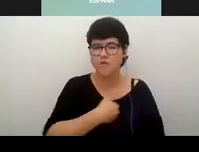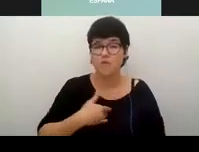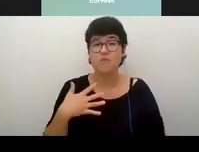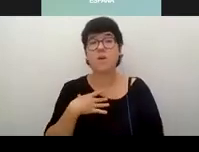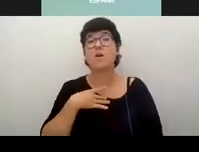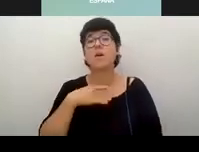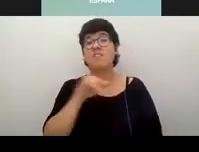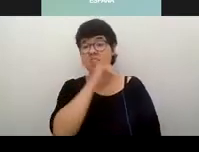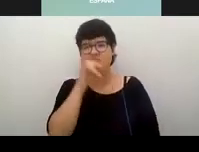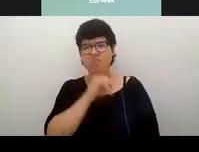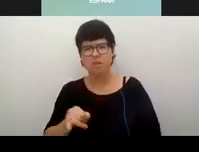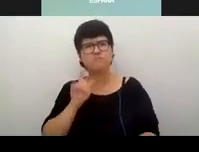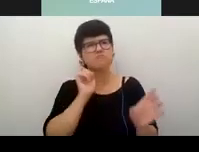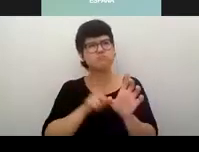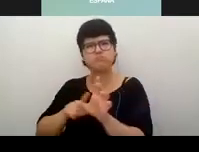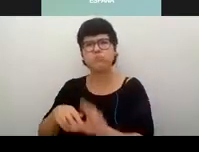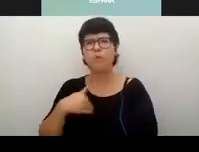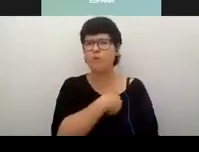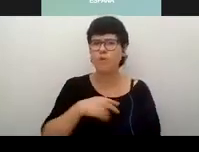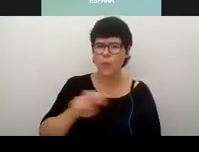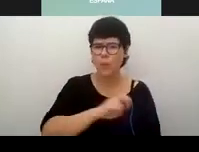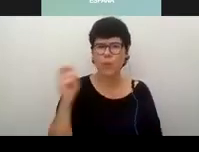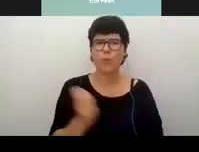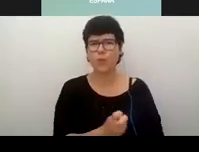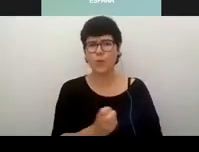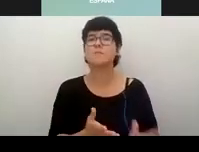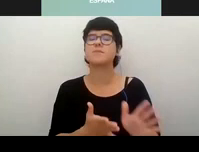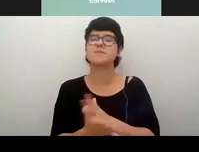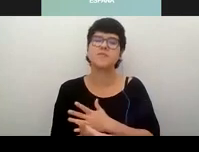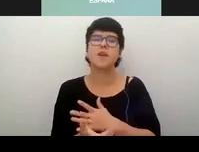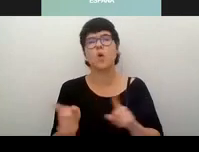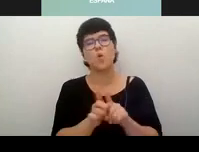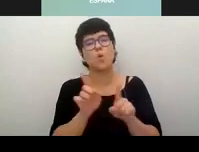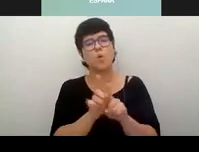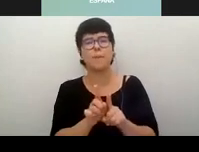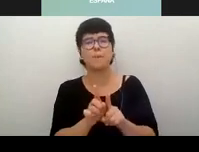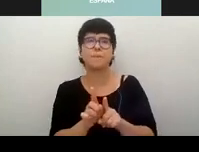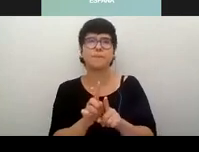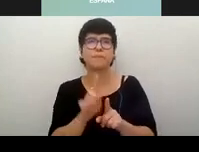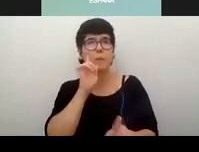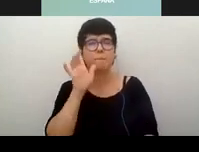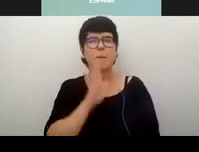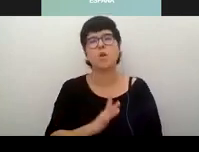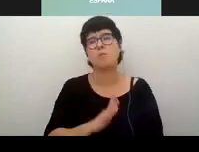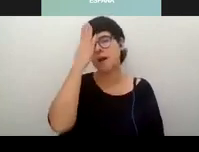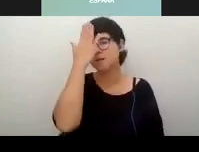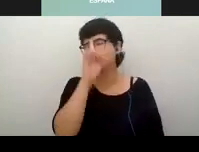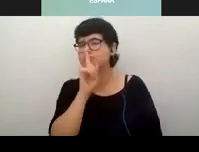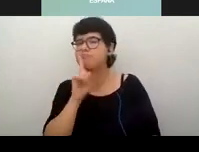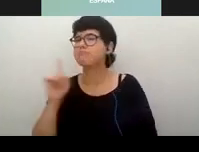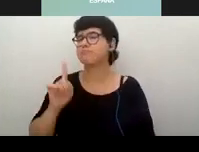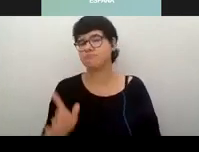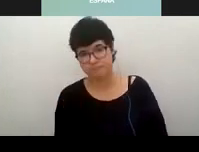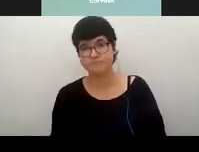en muchas más, es mucho más diverso, aunque participa de manera un poquito más minoritaria o más en el anonimato, pero es esencial en